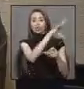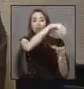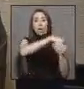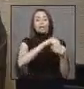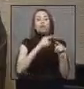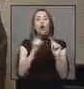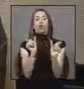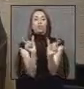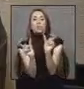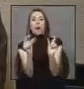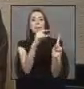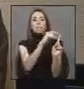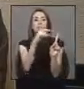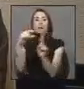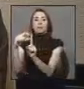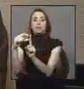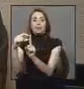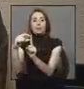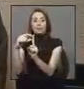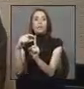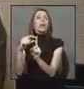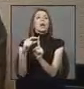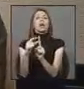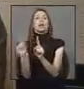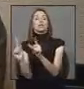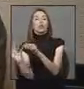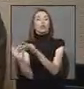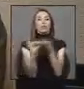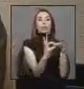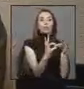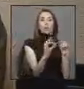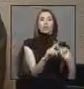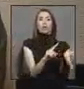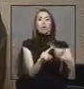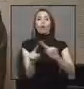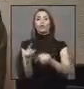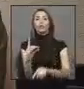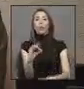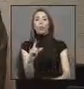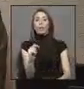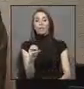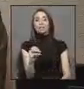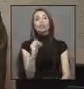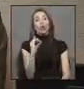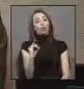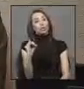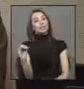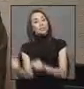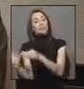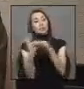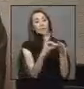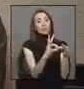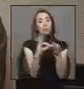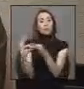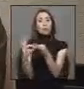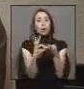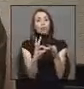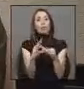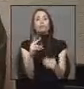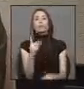es que hechos que no son fácilmente subsumibles en otros delitos o que siéndolos no